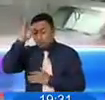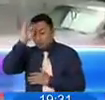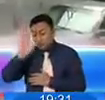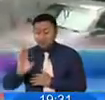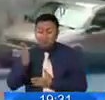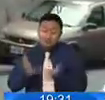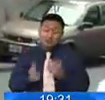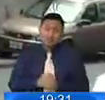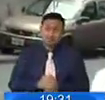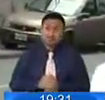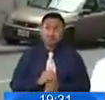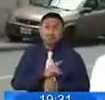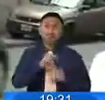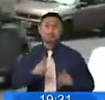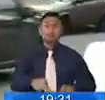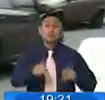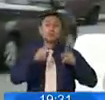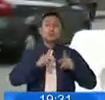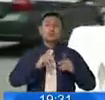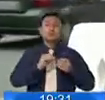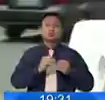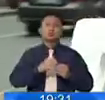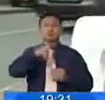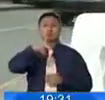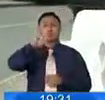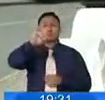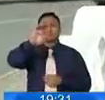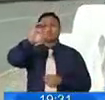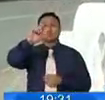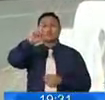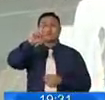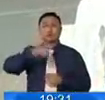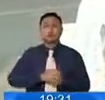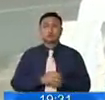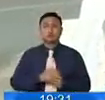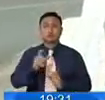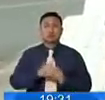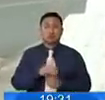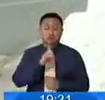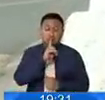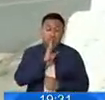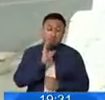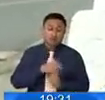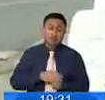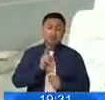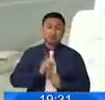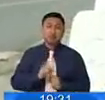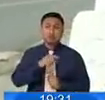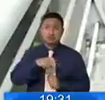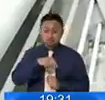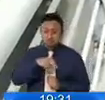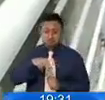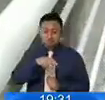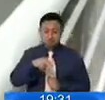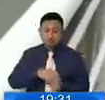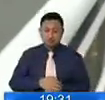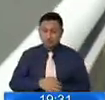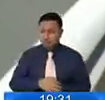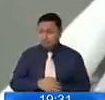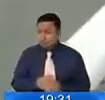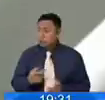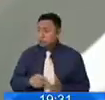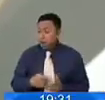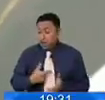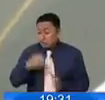menos. Todo pasó a la altura del puente del sector conocido como Picoa, donde ahora ya nadie comenta nada. Muchos de los que hoy pasan por la zona, ni por